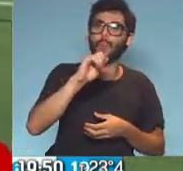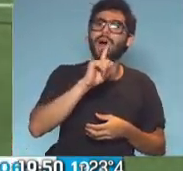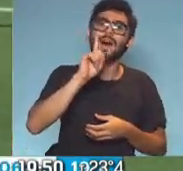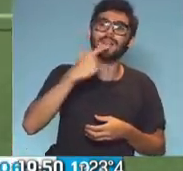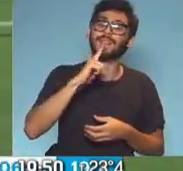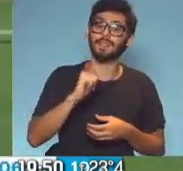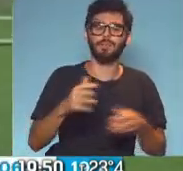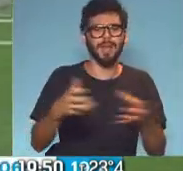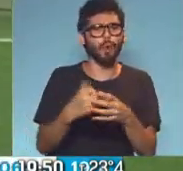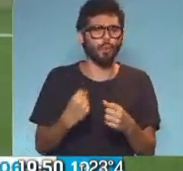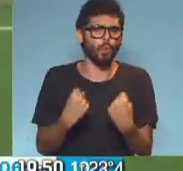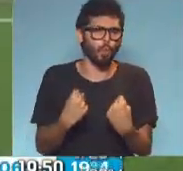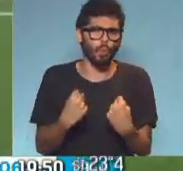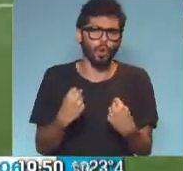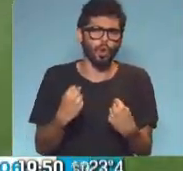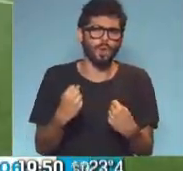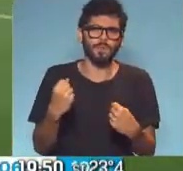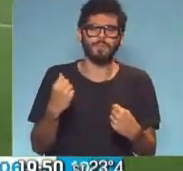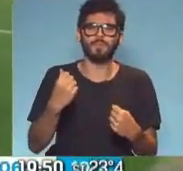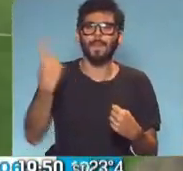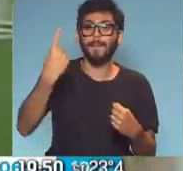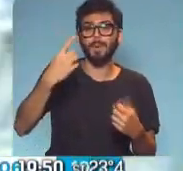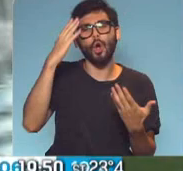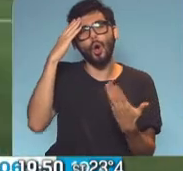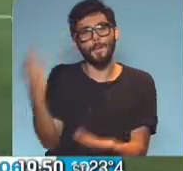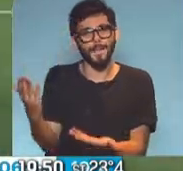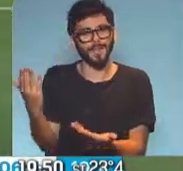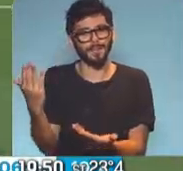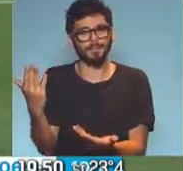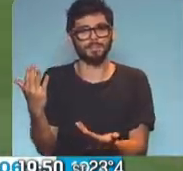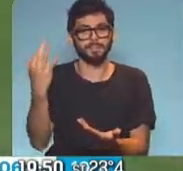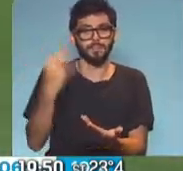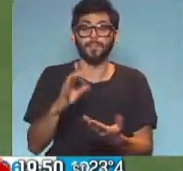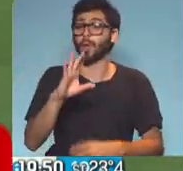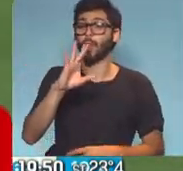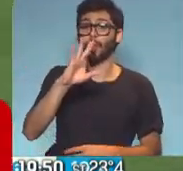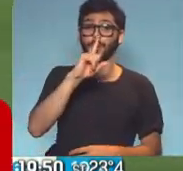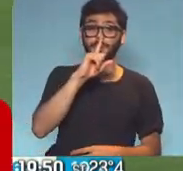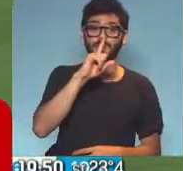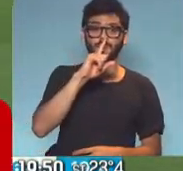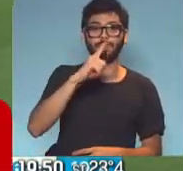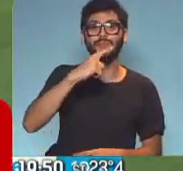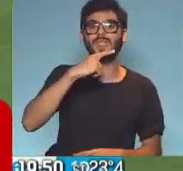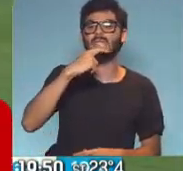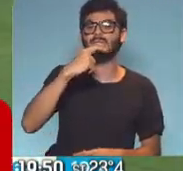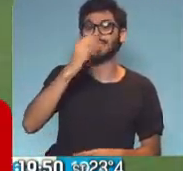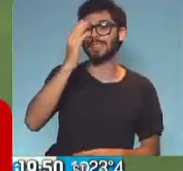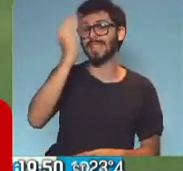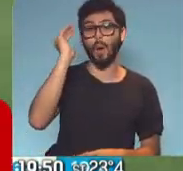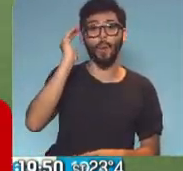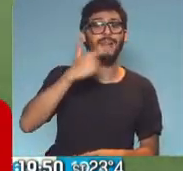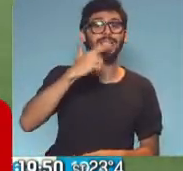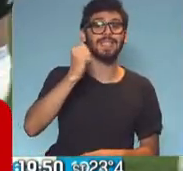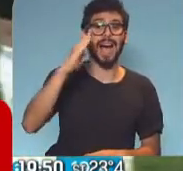bastante sólido, ya lo ha demostrado. Primero los homenajes, que inclusive incluyó al gran técnico Alejandro Sabella. Y